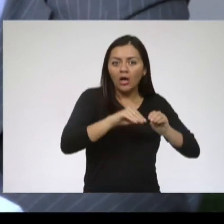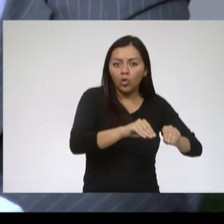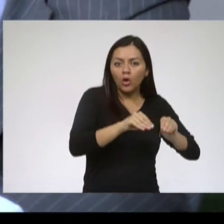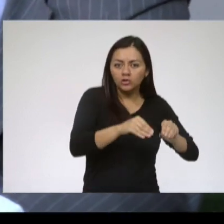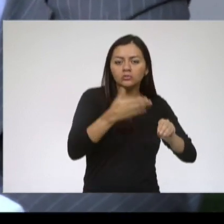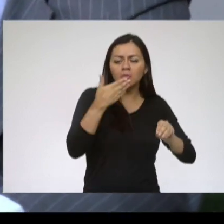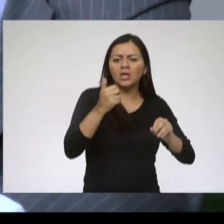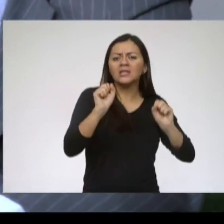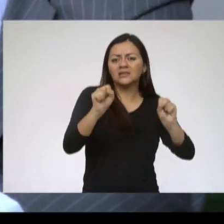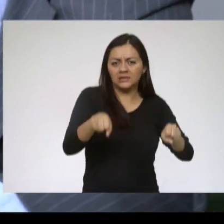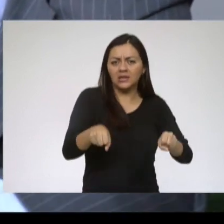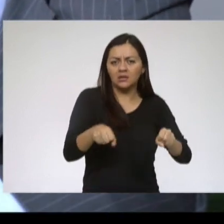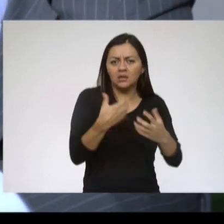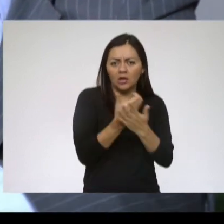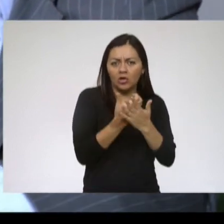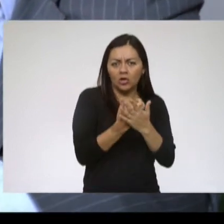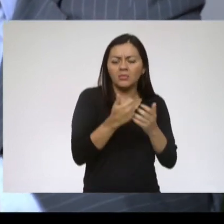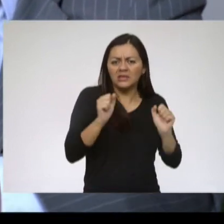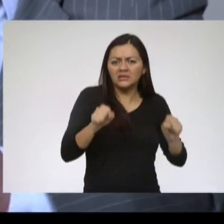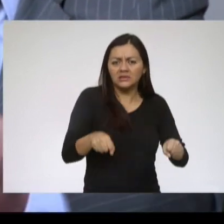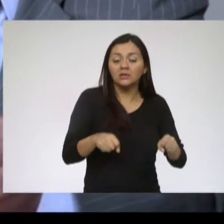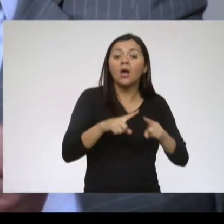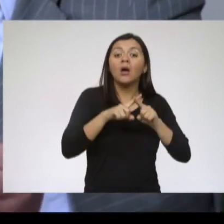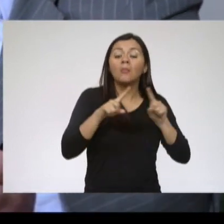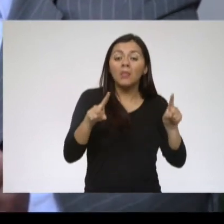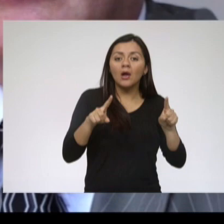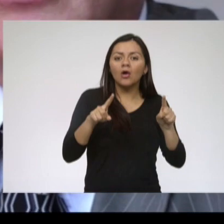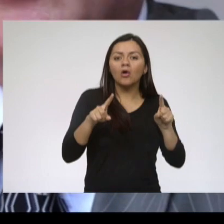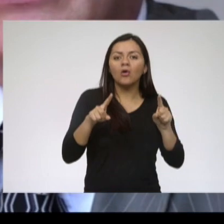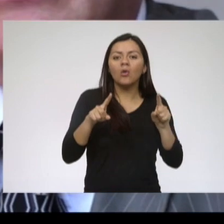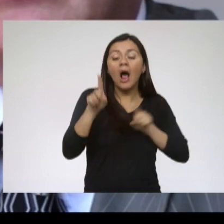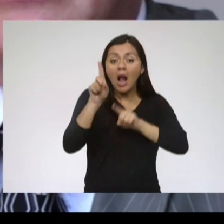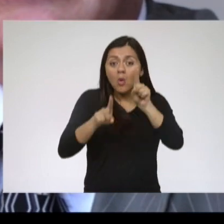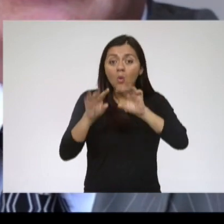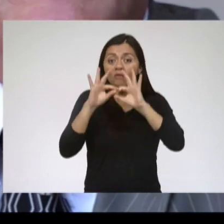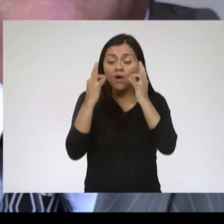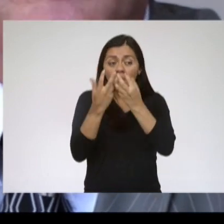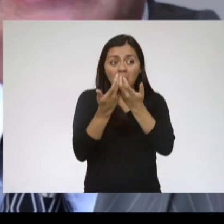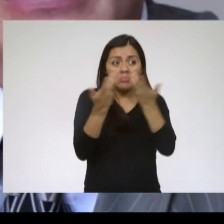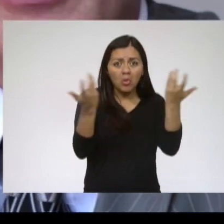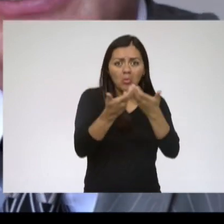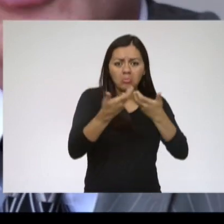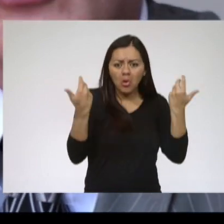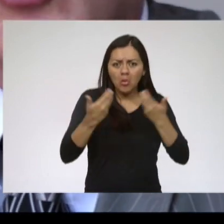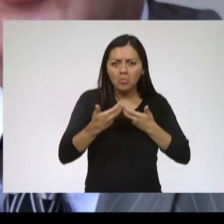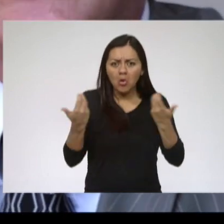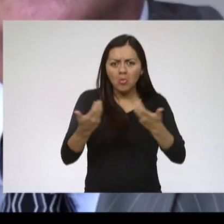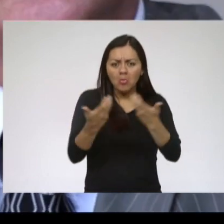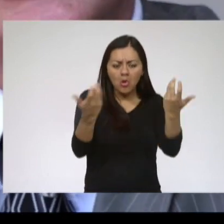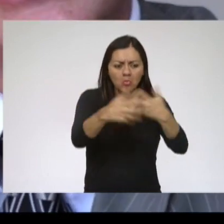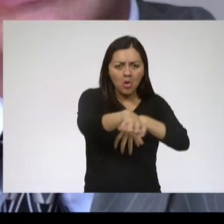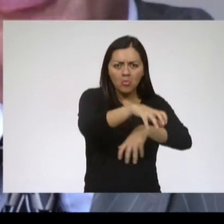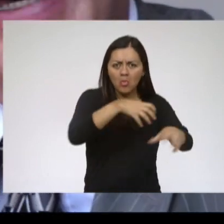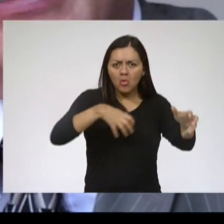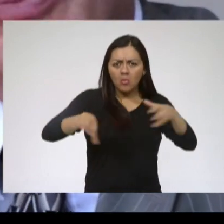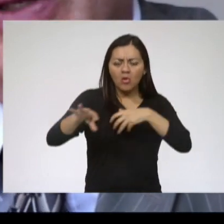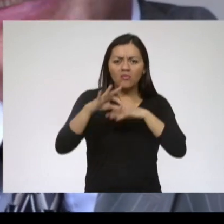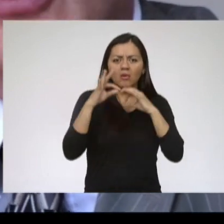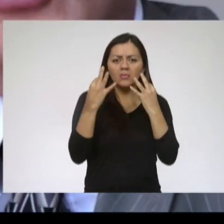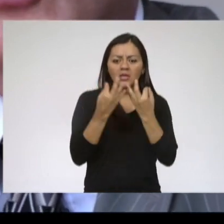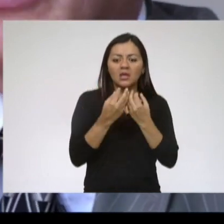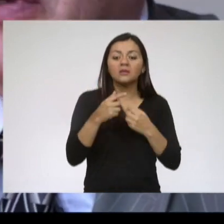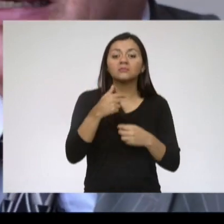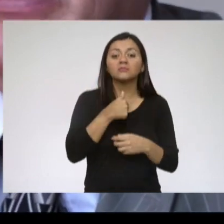ejemplo. Hablando de familias que se separan, creo que en la familia mismo, cuando se separa